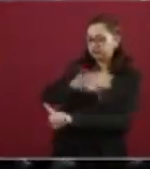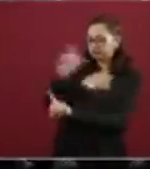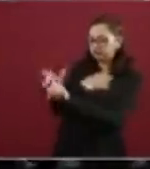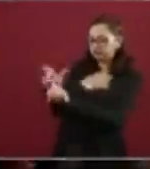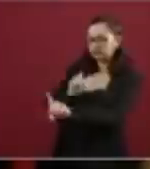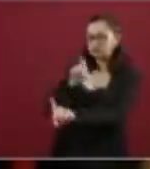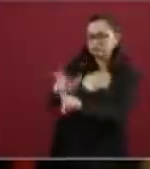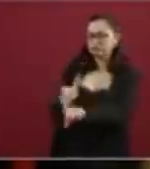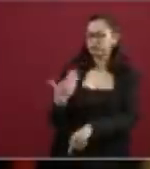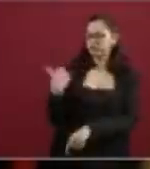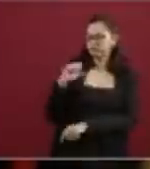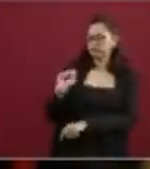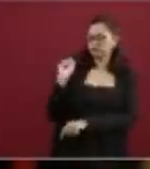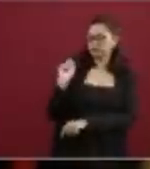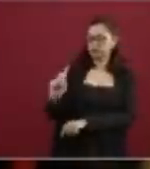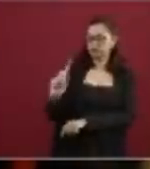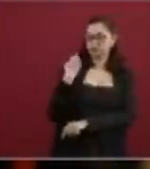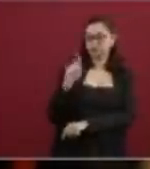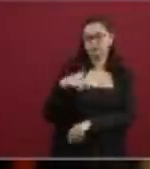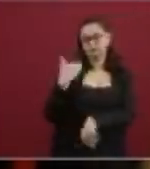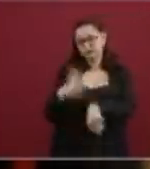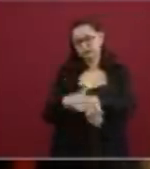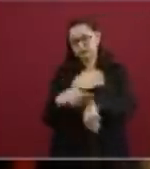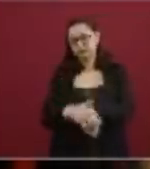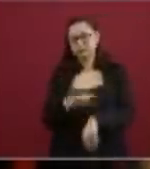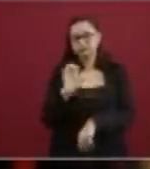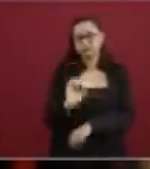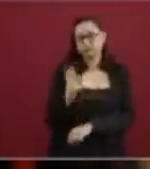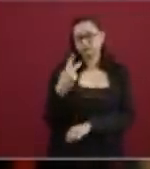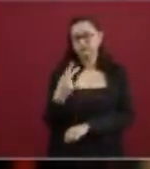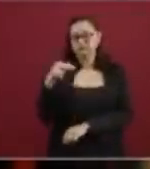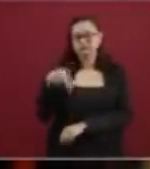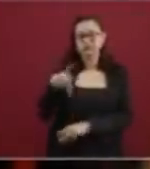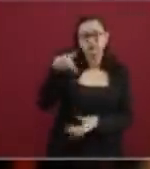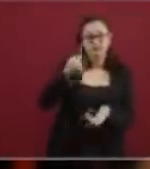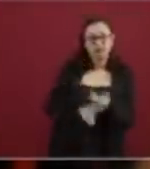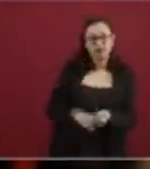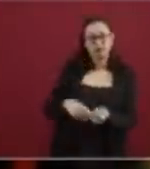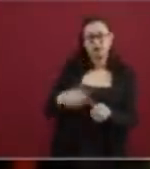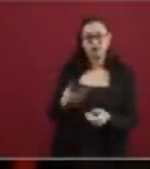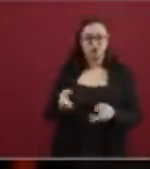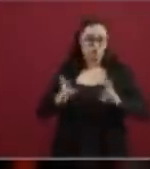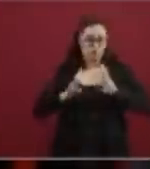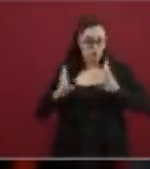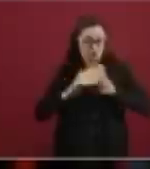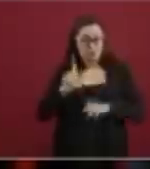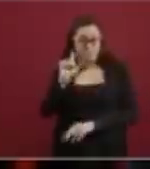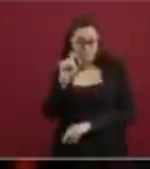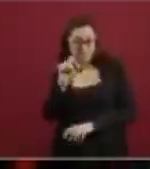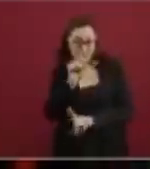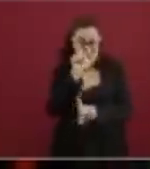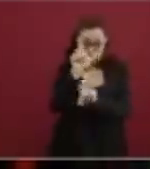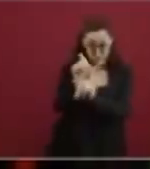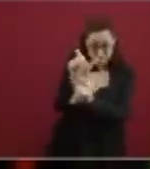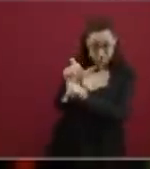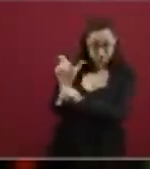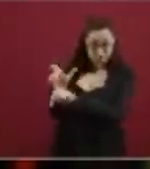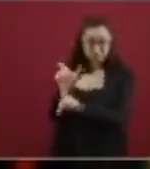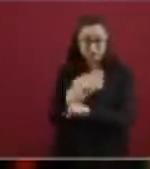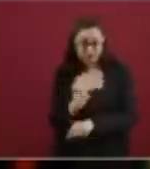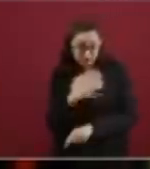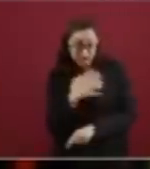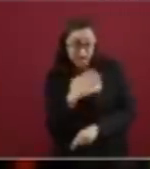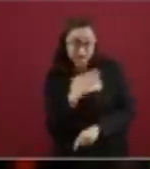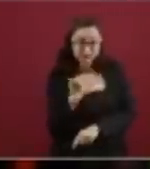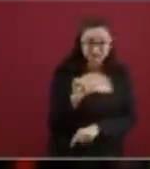fin de semana sobre que el Enrique Peña Nieto tiene a su cargo a 20 elementos de las Fuerzas Armadas. No sé si nos pudiera explicar